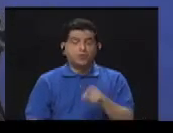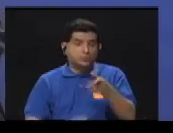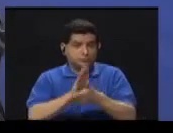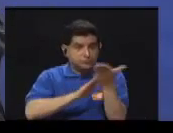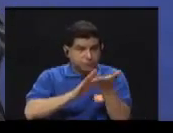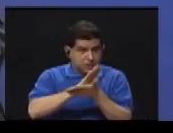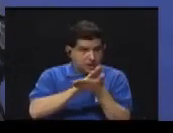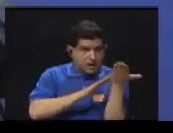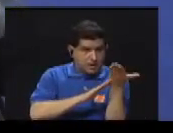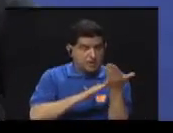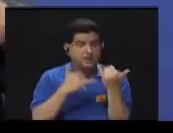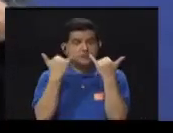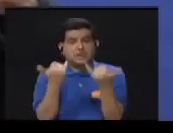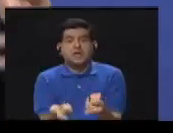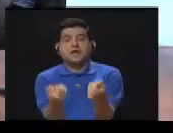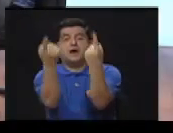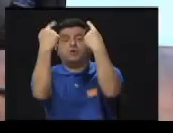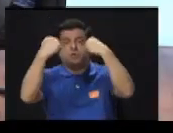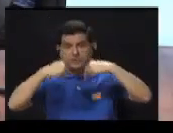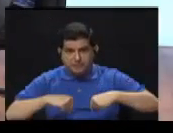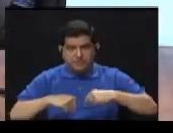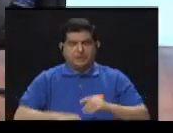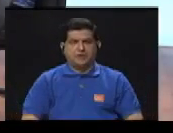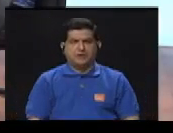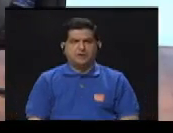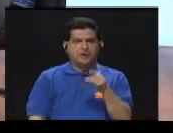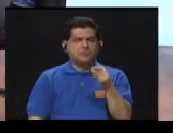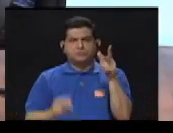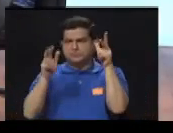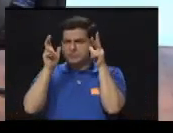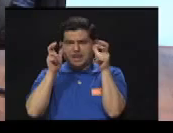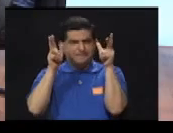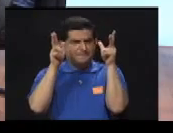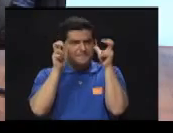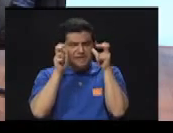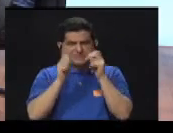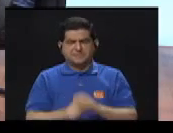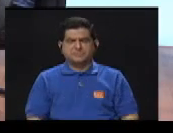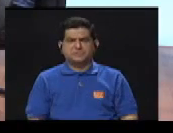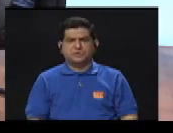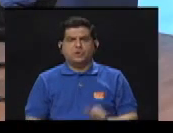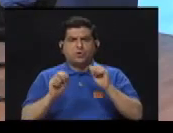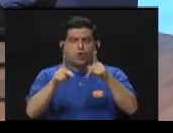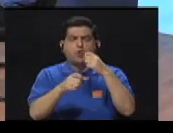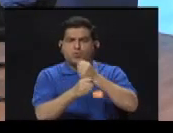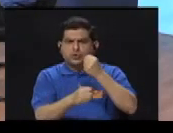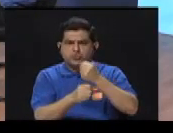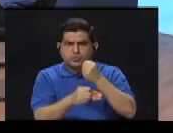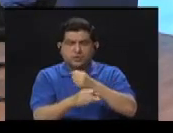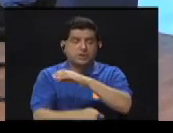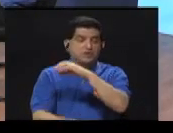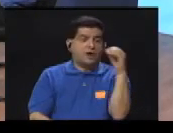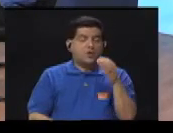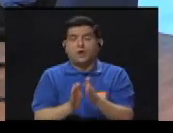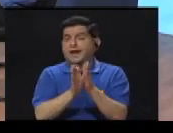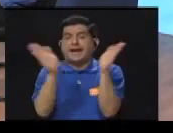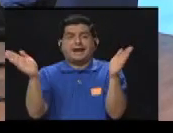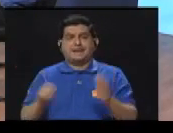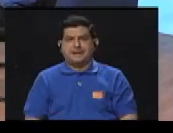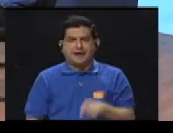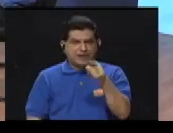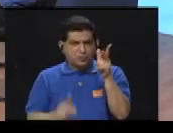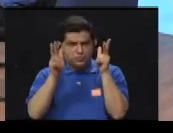Cuando te fuiste y ahora que regreso, ¿cómo percibís, tanto en el aspecto de las posibilidades laborales